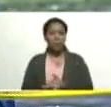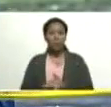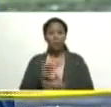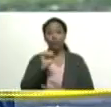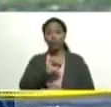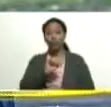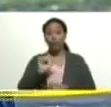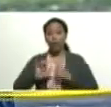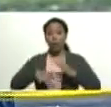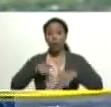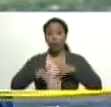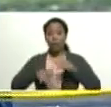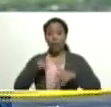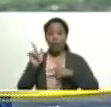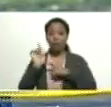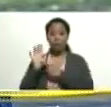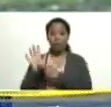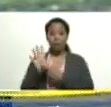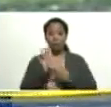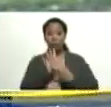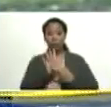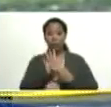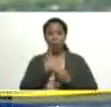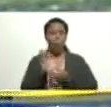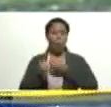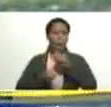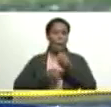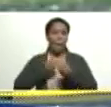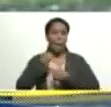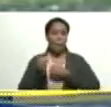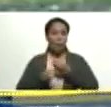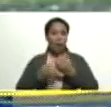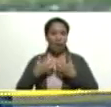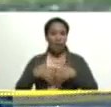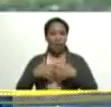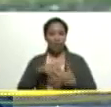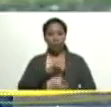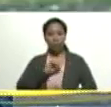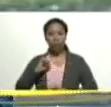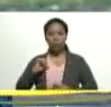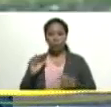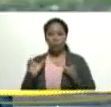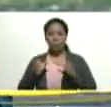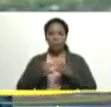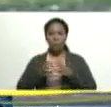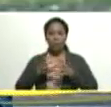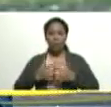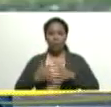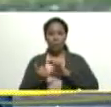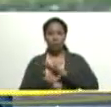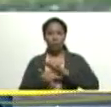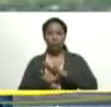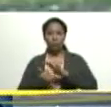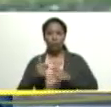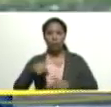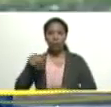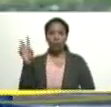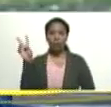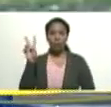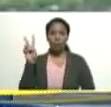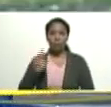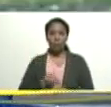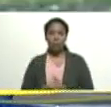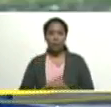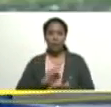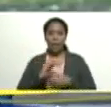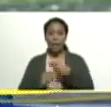este evento de hecho es un ejemplo de eso, de cómo la industria privada se une también a las instituciones del gobierno y empezamos a generar